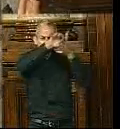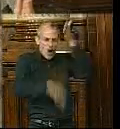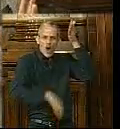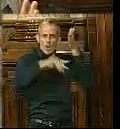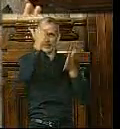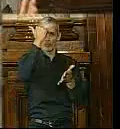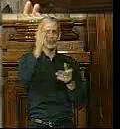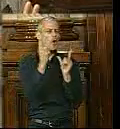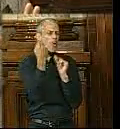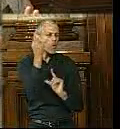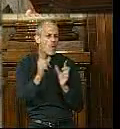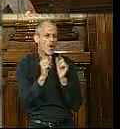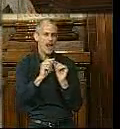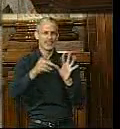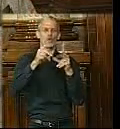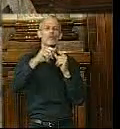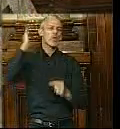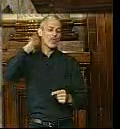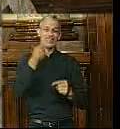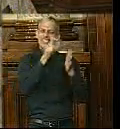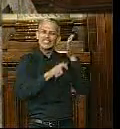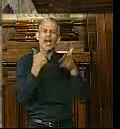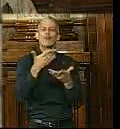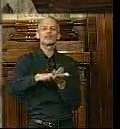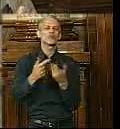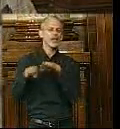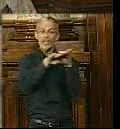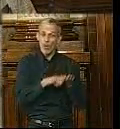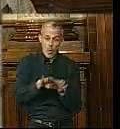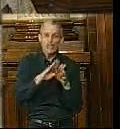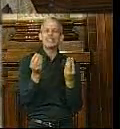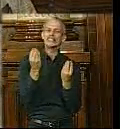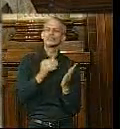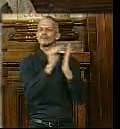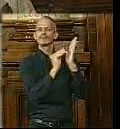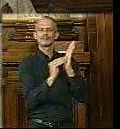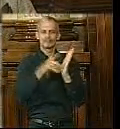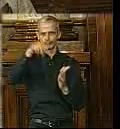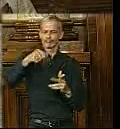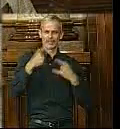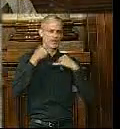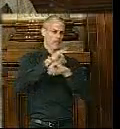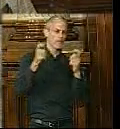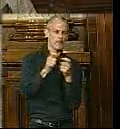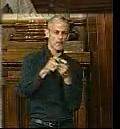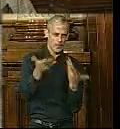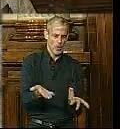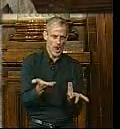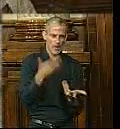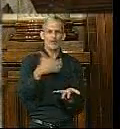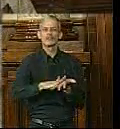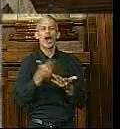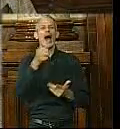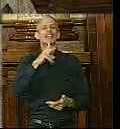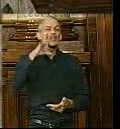pero hay un artículo, el 16, que habla de la igualdad, que es la agenda de este programa.